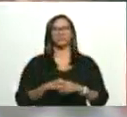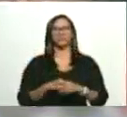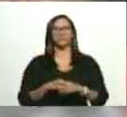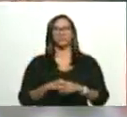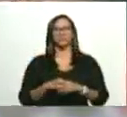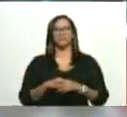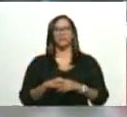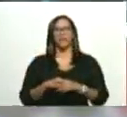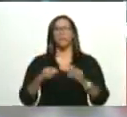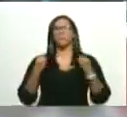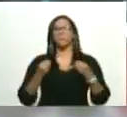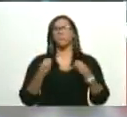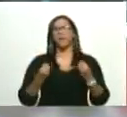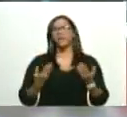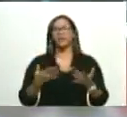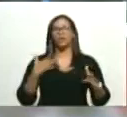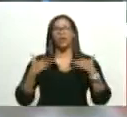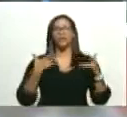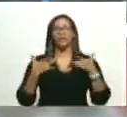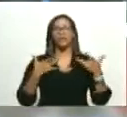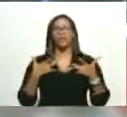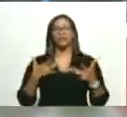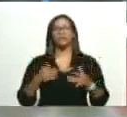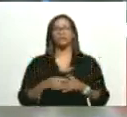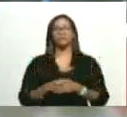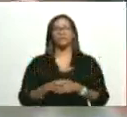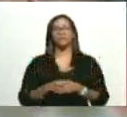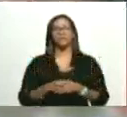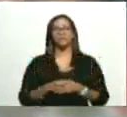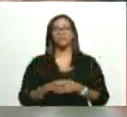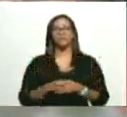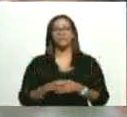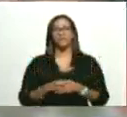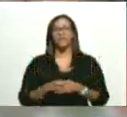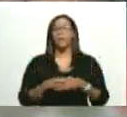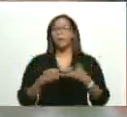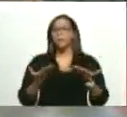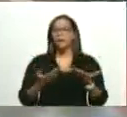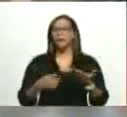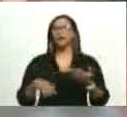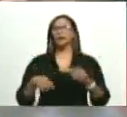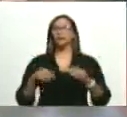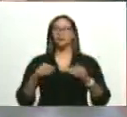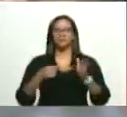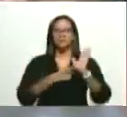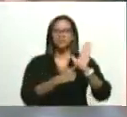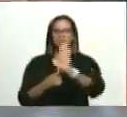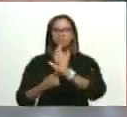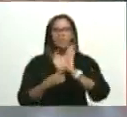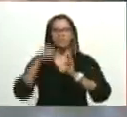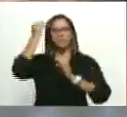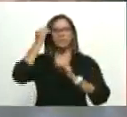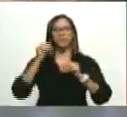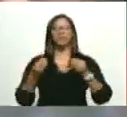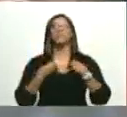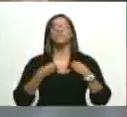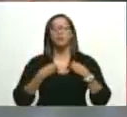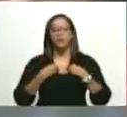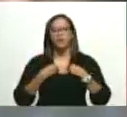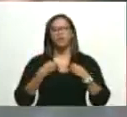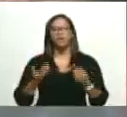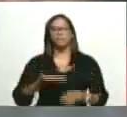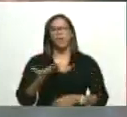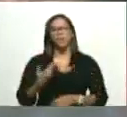comandante. ¿Para qué sirve un evento de esta naturaleza? Para reiterar que ese pensamiento está vigente, que es muy importante que